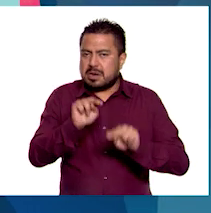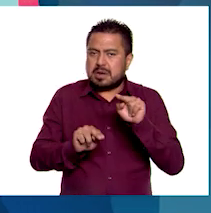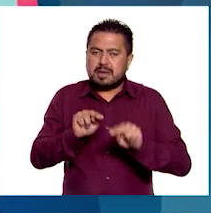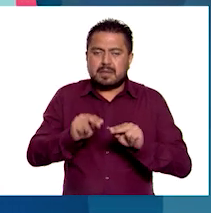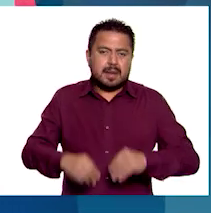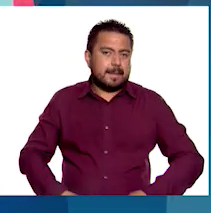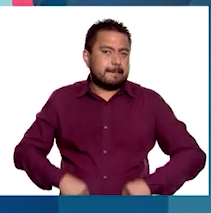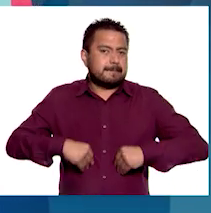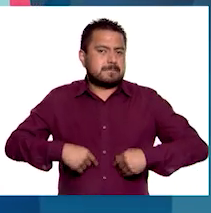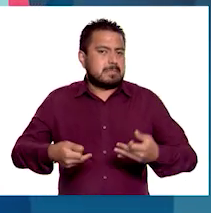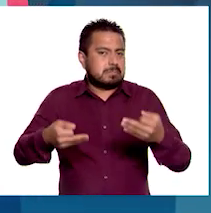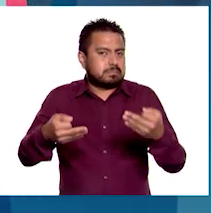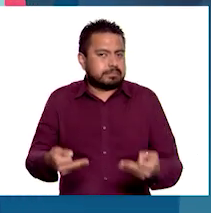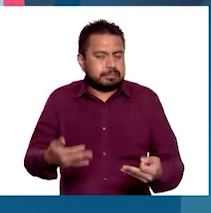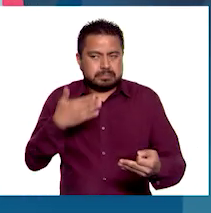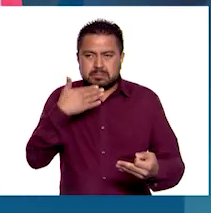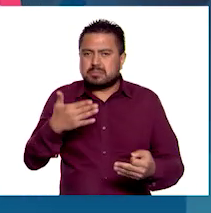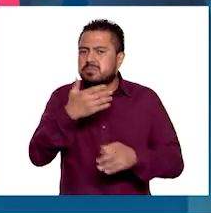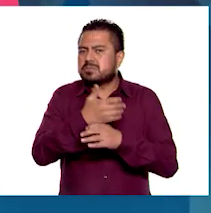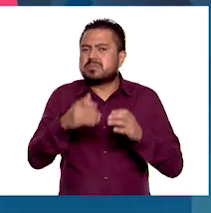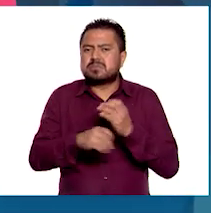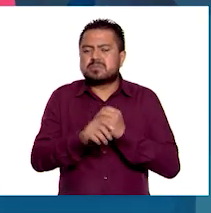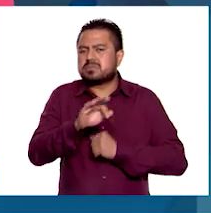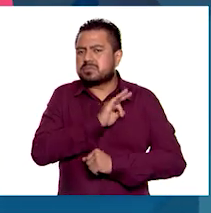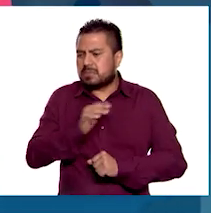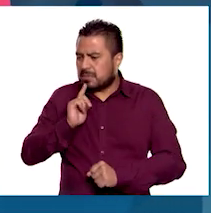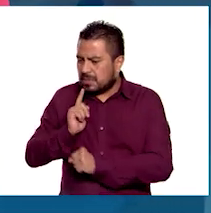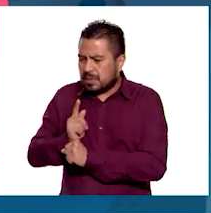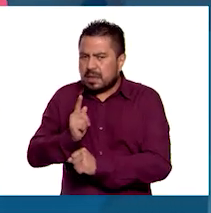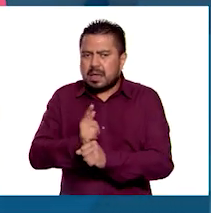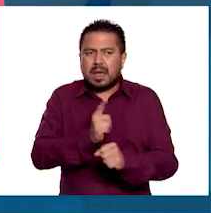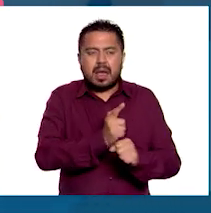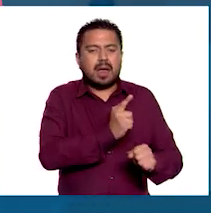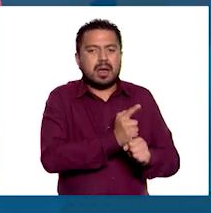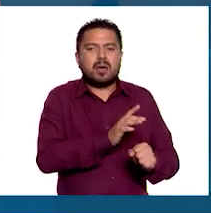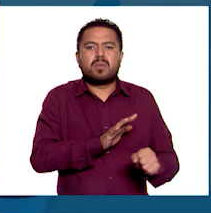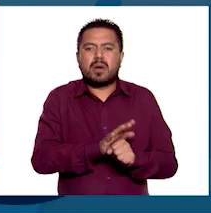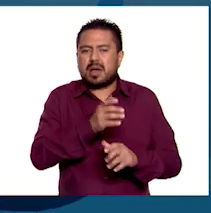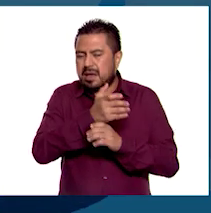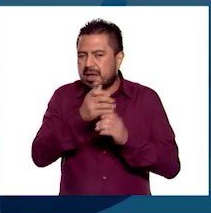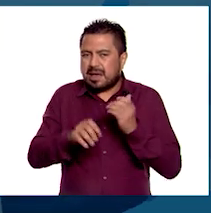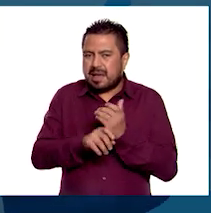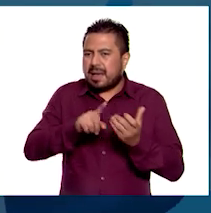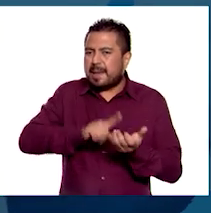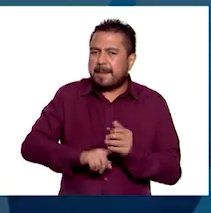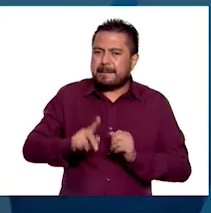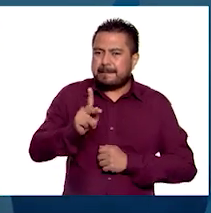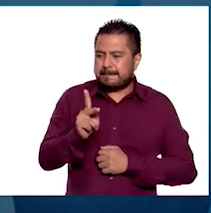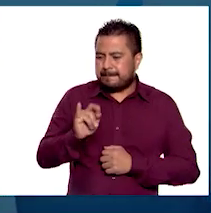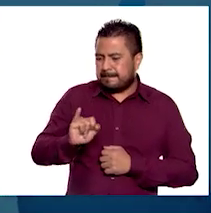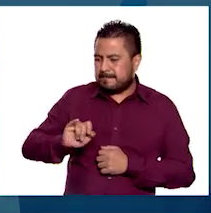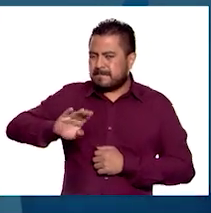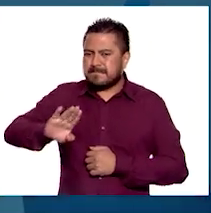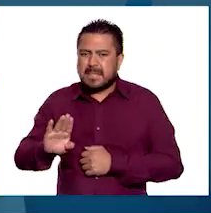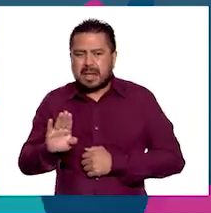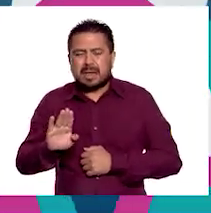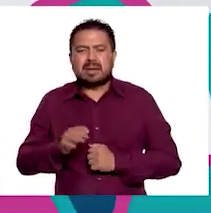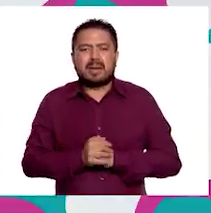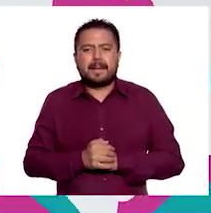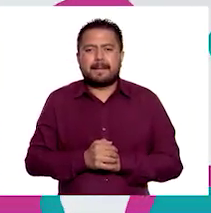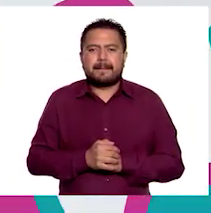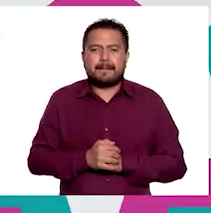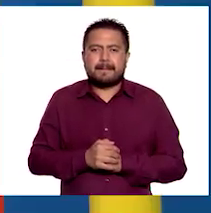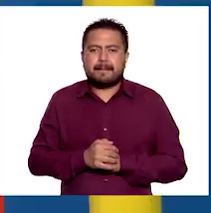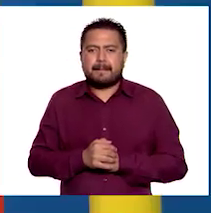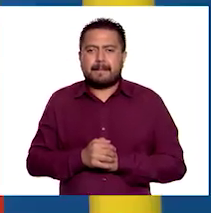de vida digno, situación que podemos identificar a través del Producto Interno Bruto o PIB per cápita.